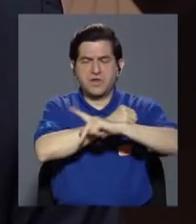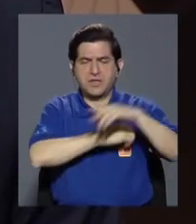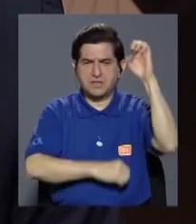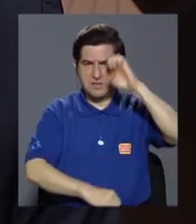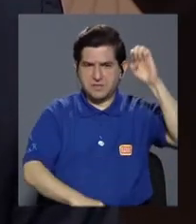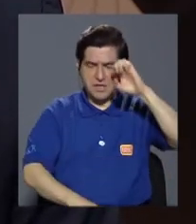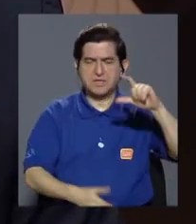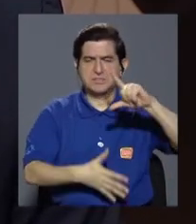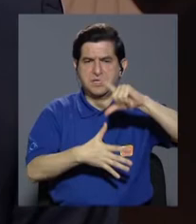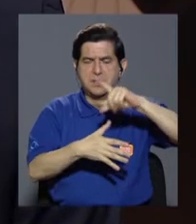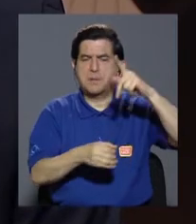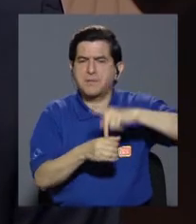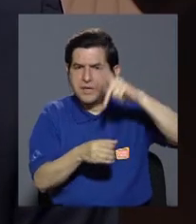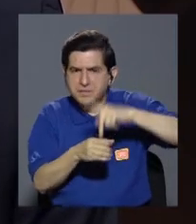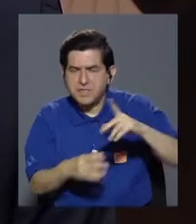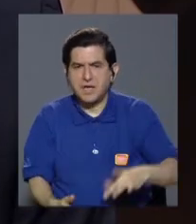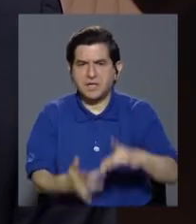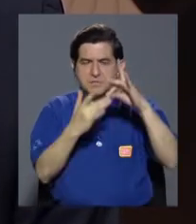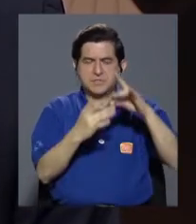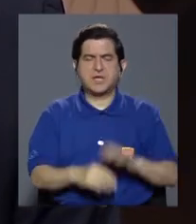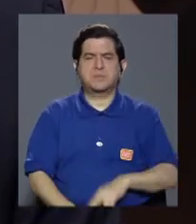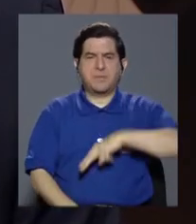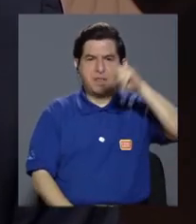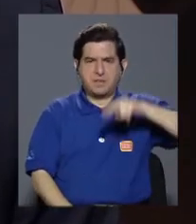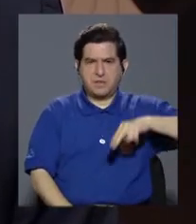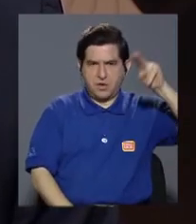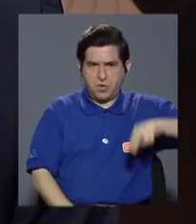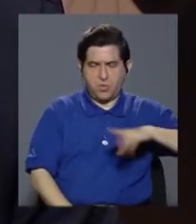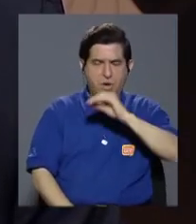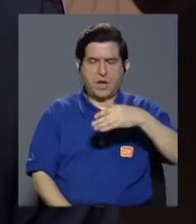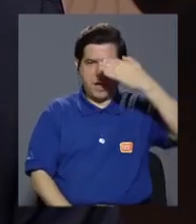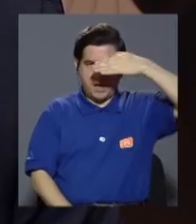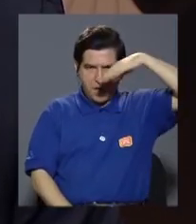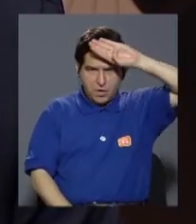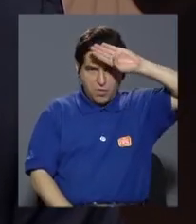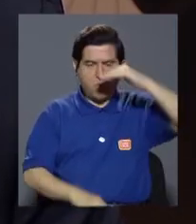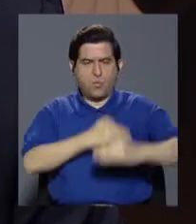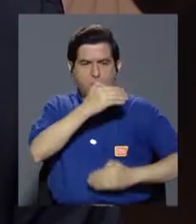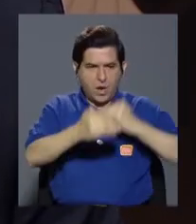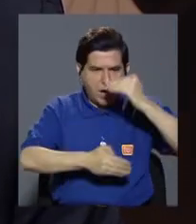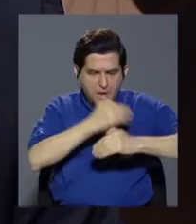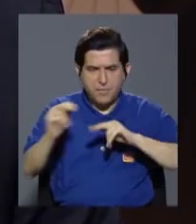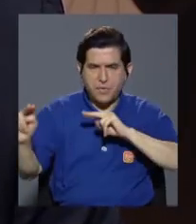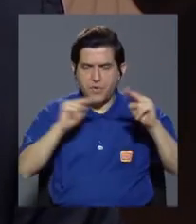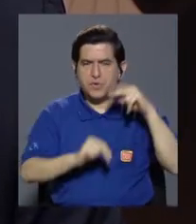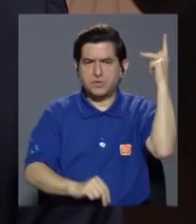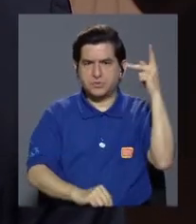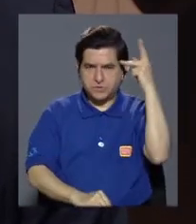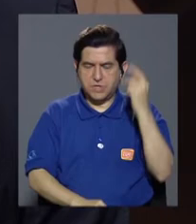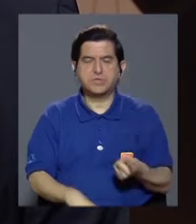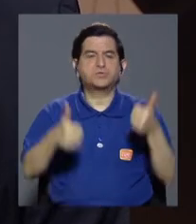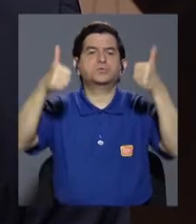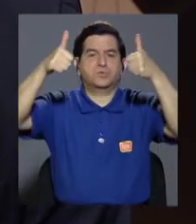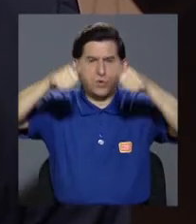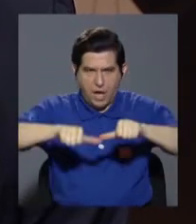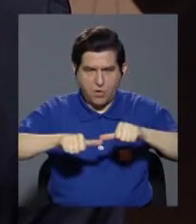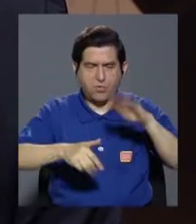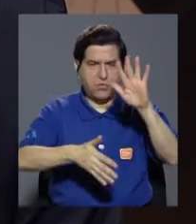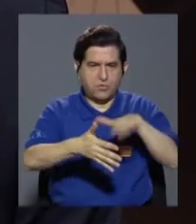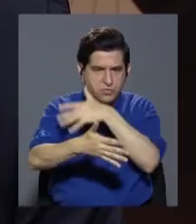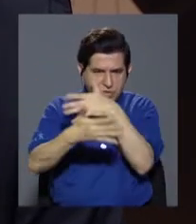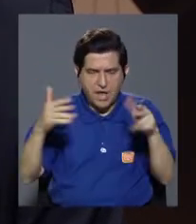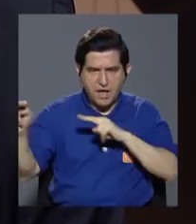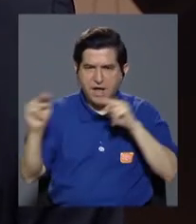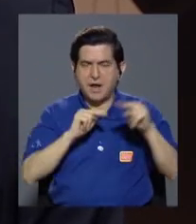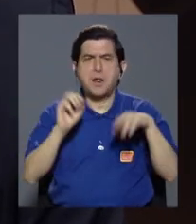países europeos y latinoamericanos fundamentalmente de noruega y de cuba se llevó a cabo un proceso de negociación política donde se pactó una